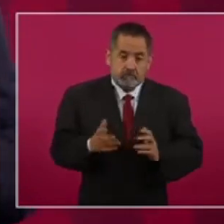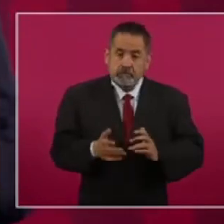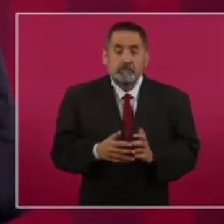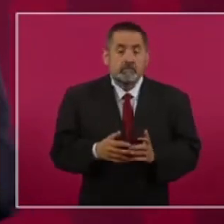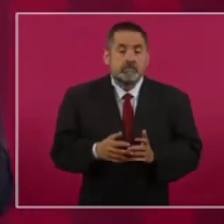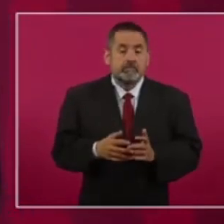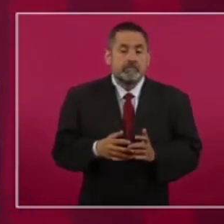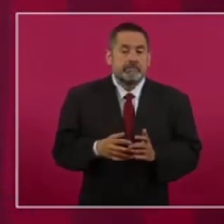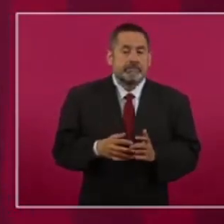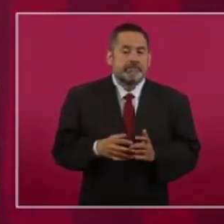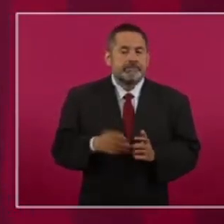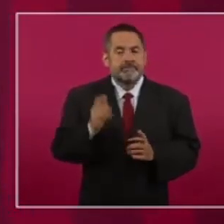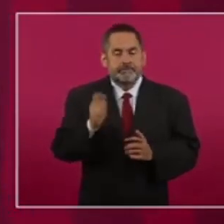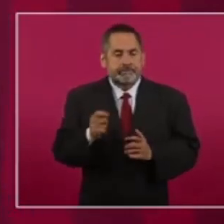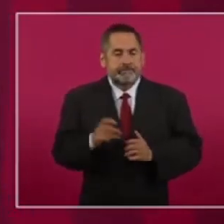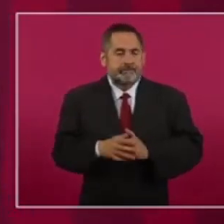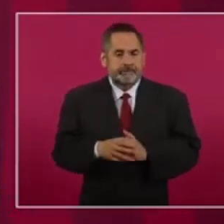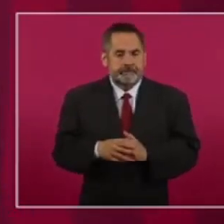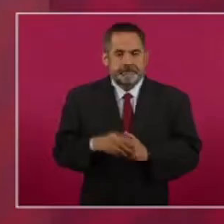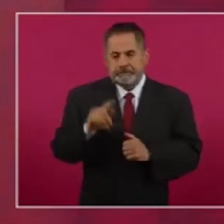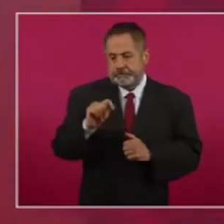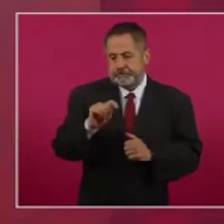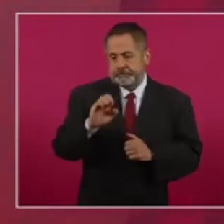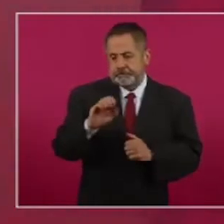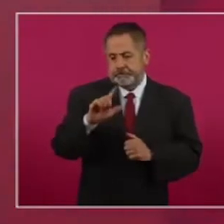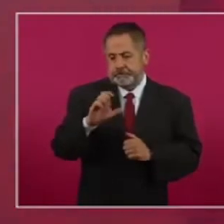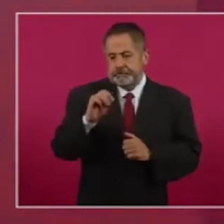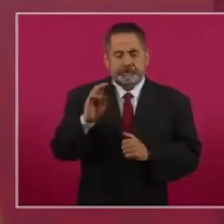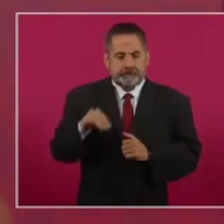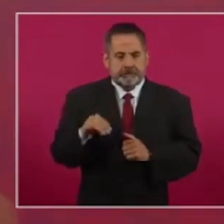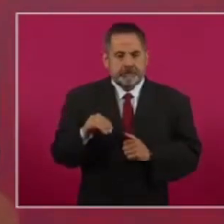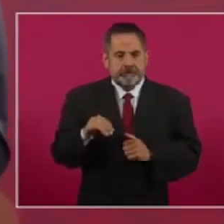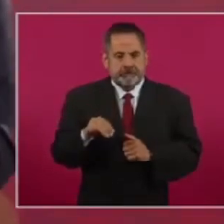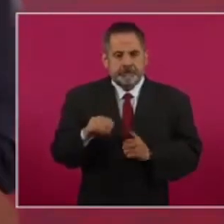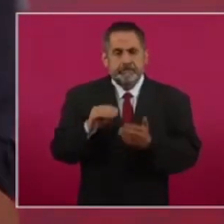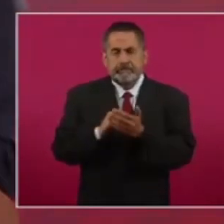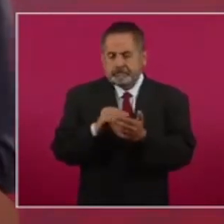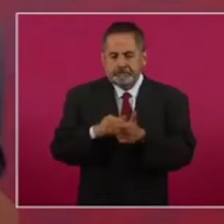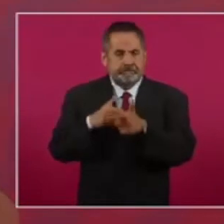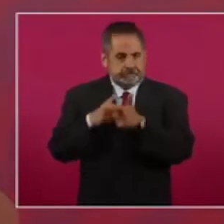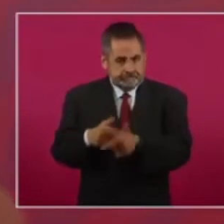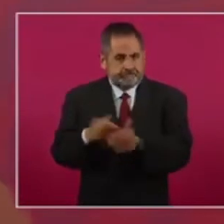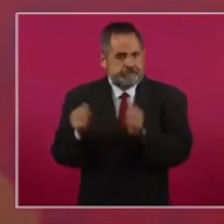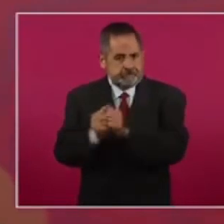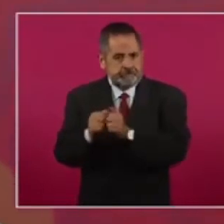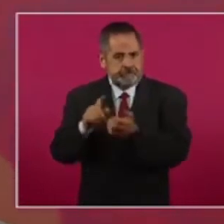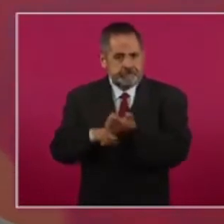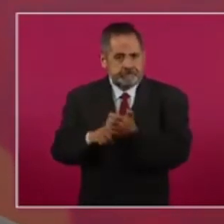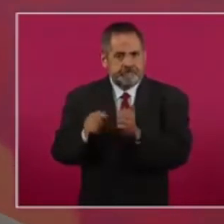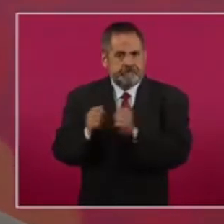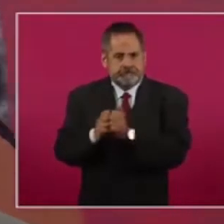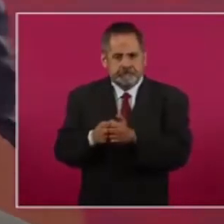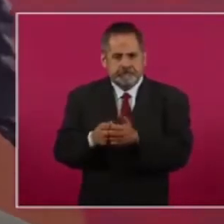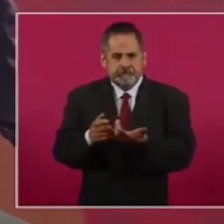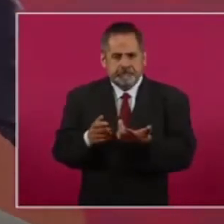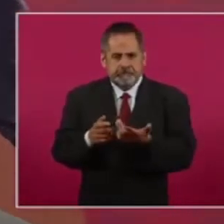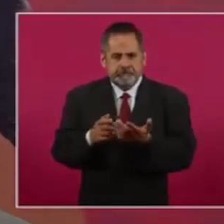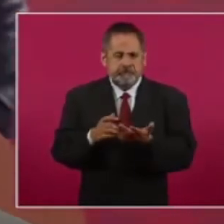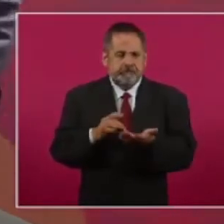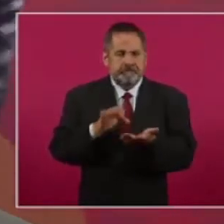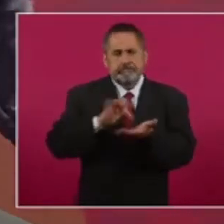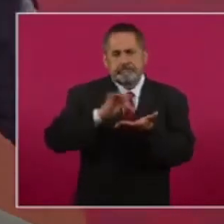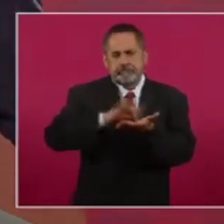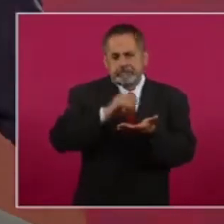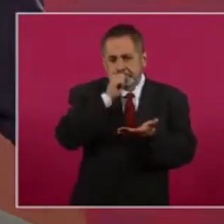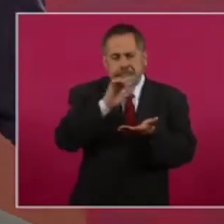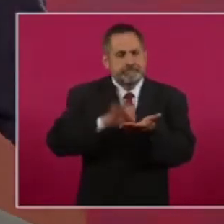Entonces, en telecom, pues vas a seguir con los giros y los telegramas, porque